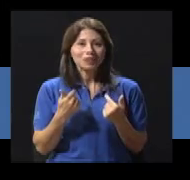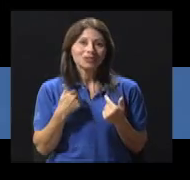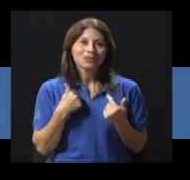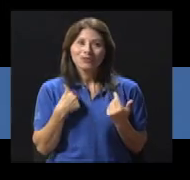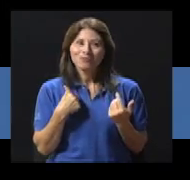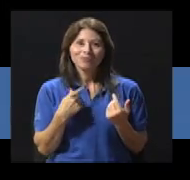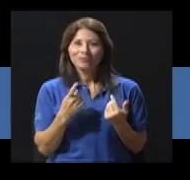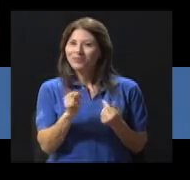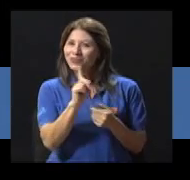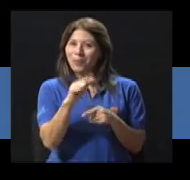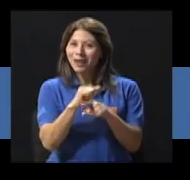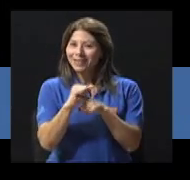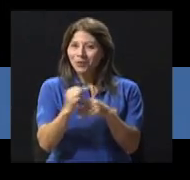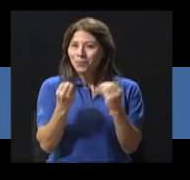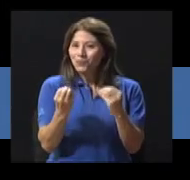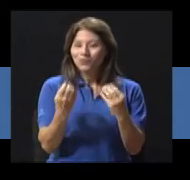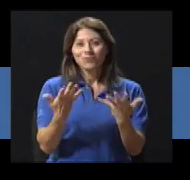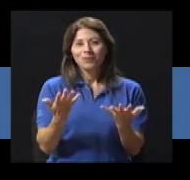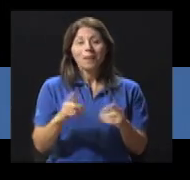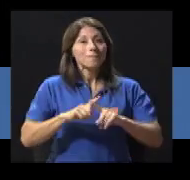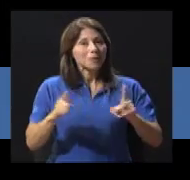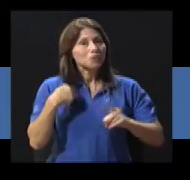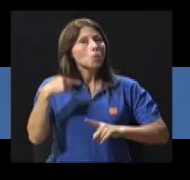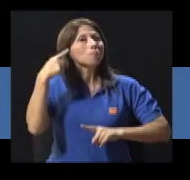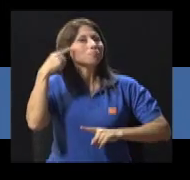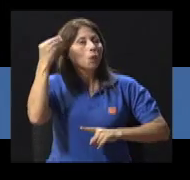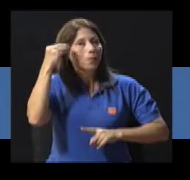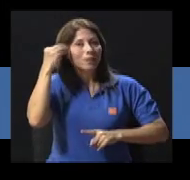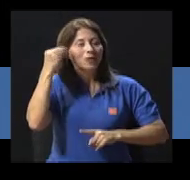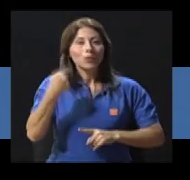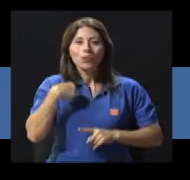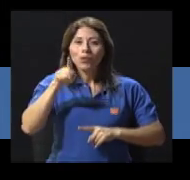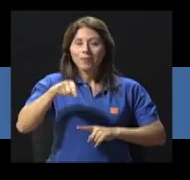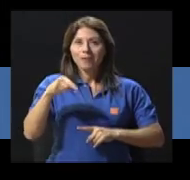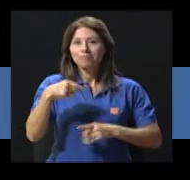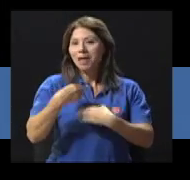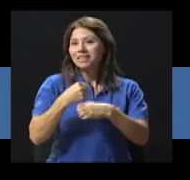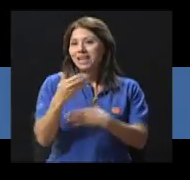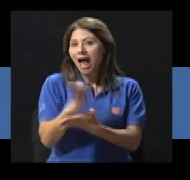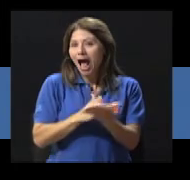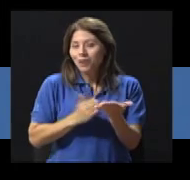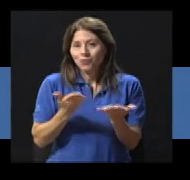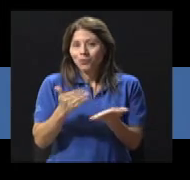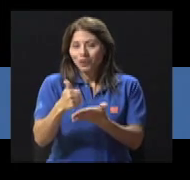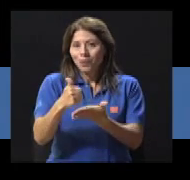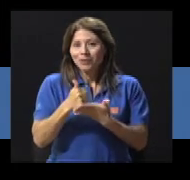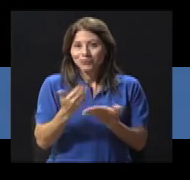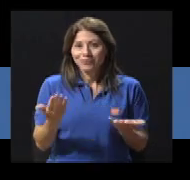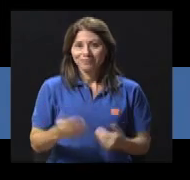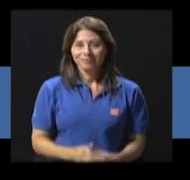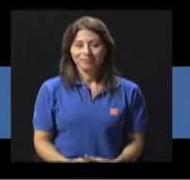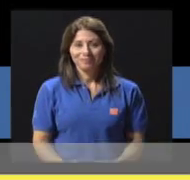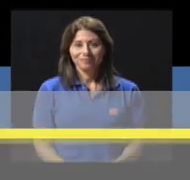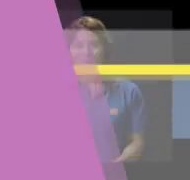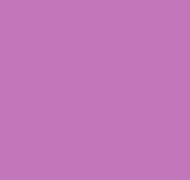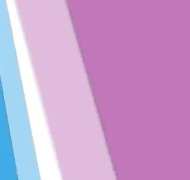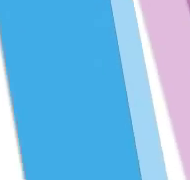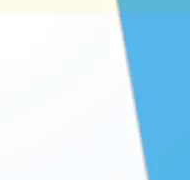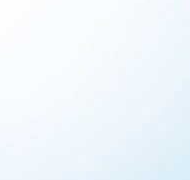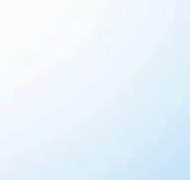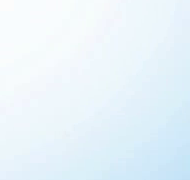bastante en eso, no lo practico mucho, pero sí opino que uno debería tener algo así como entre la semana, algo que le ayude.